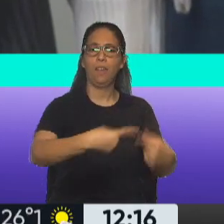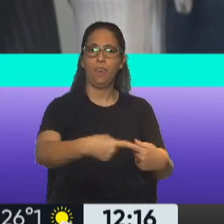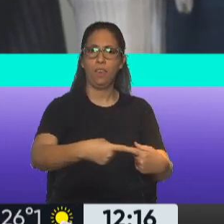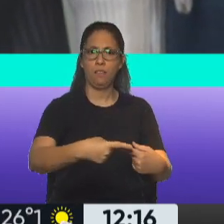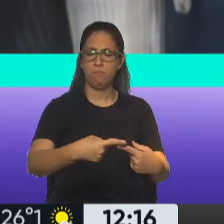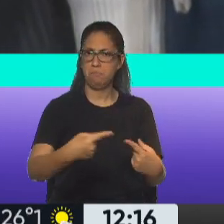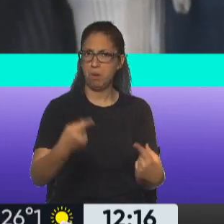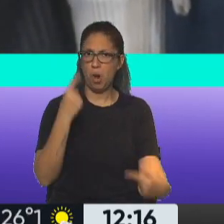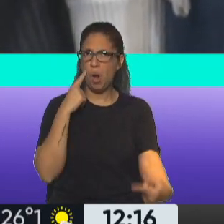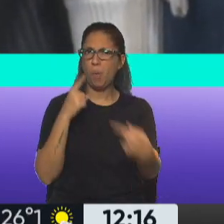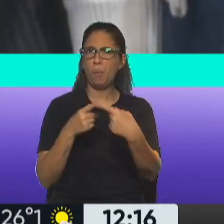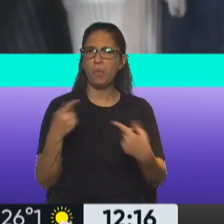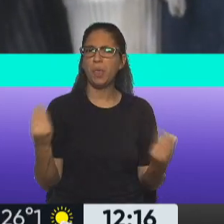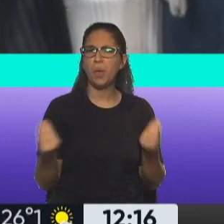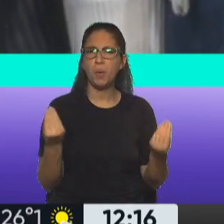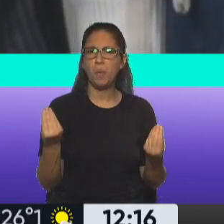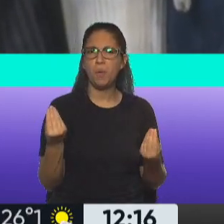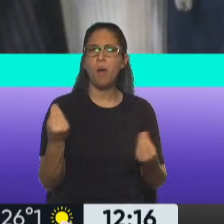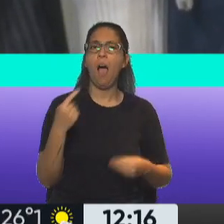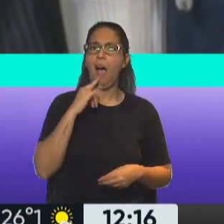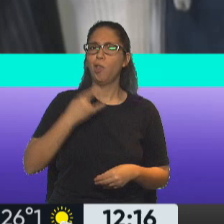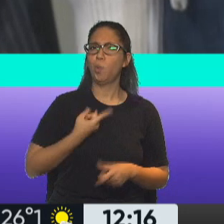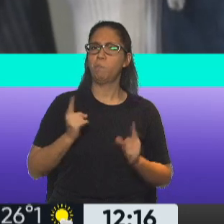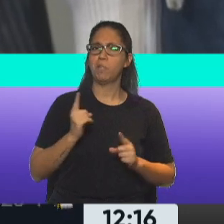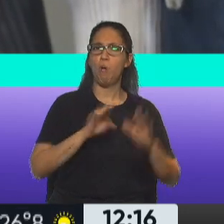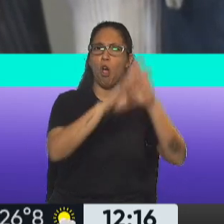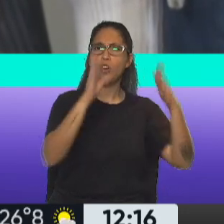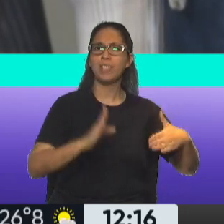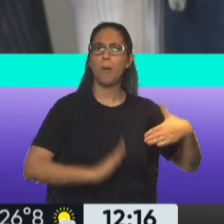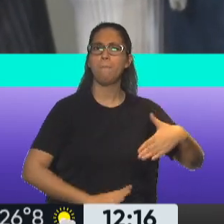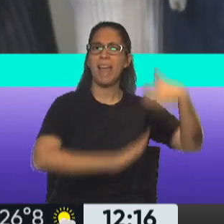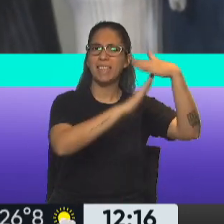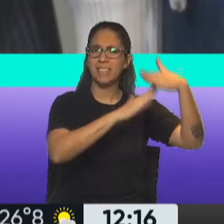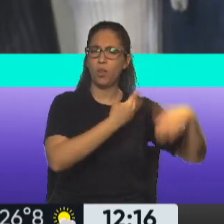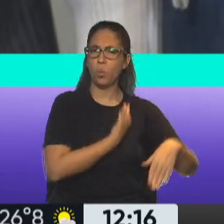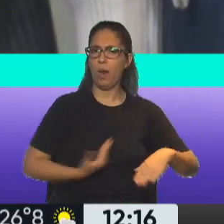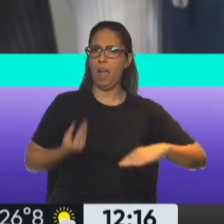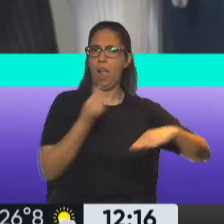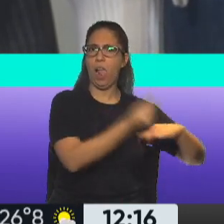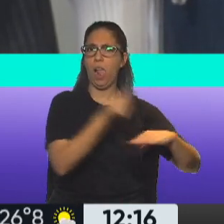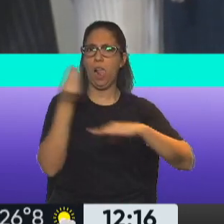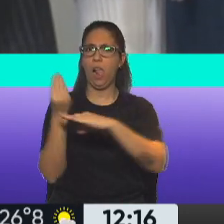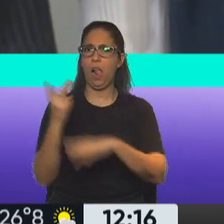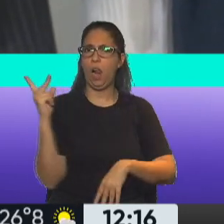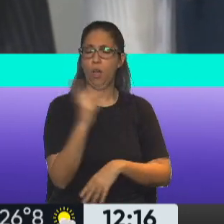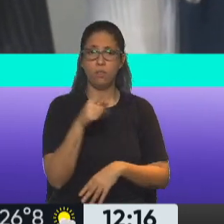con el solo fin de poder presidir también el Consejo de la Magistratura. Ese es el objetivo, fue el